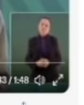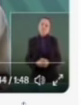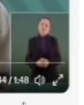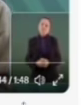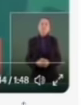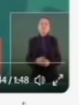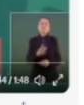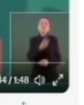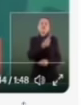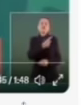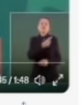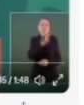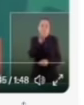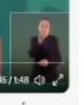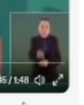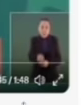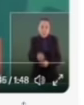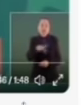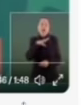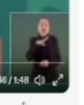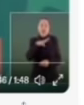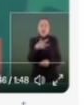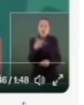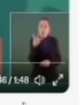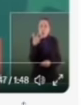solo hay en efecto 8